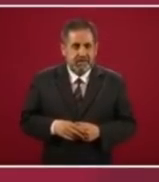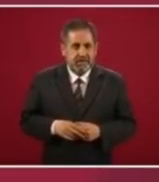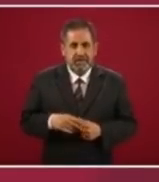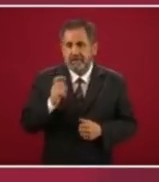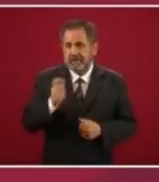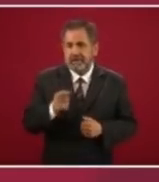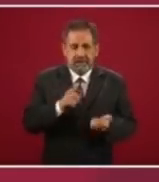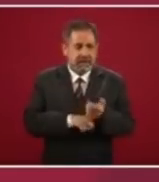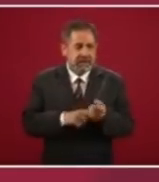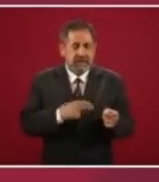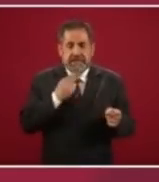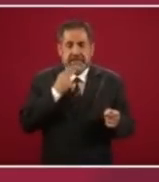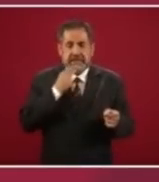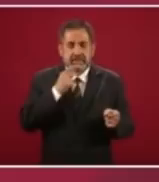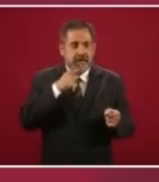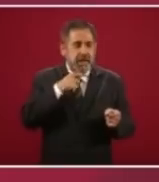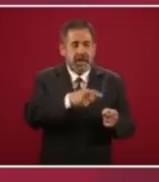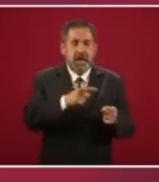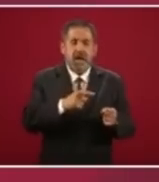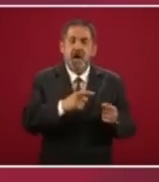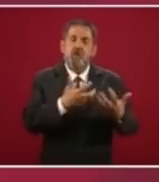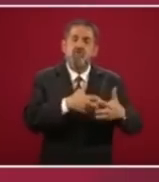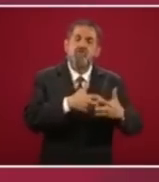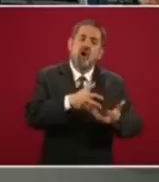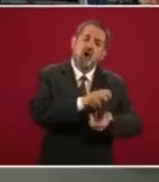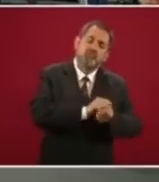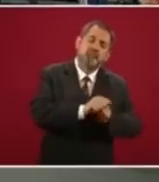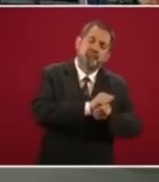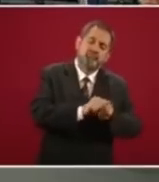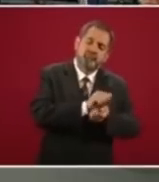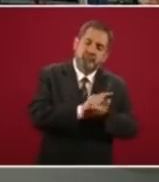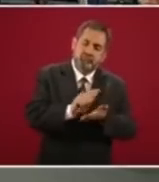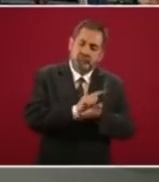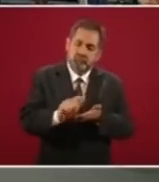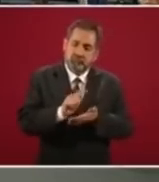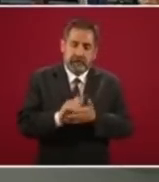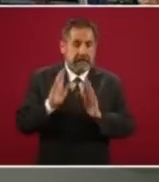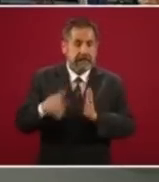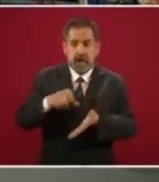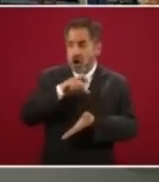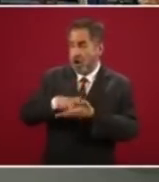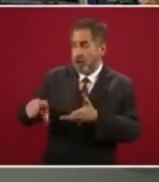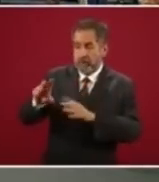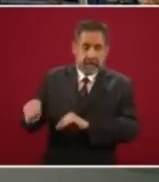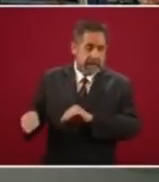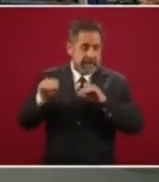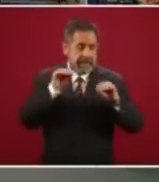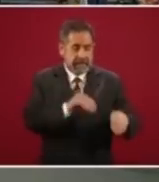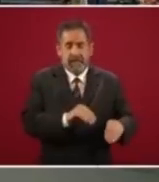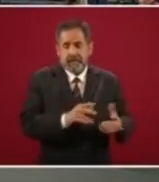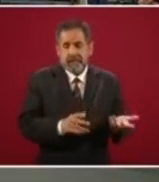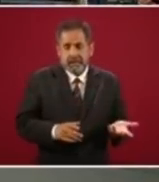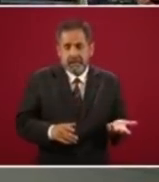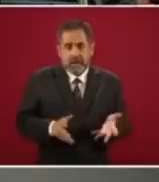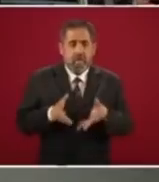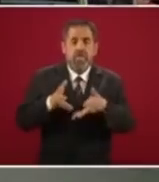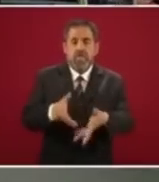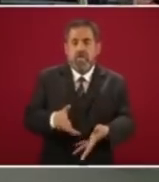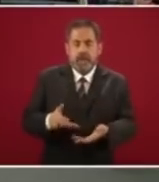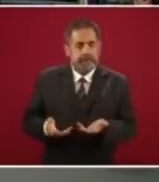que funcionen plantas de tratamiento que se han comprado y quedaron